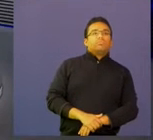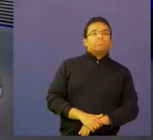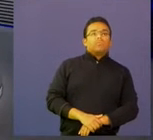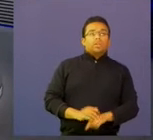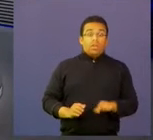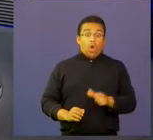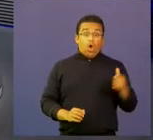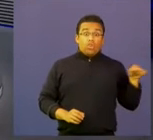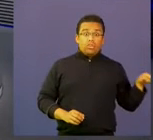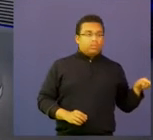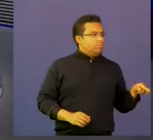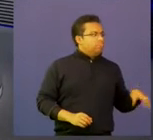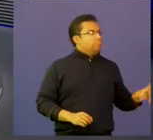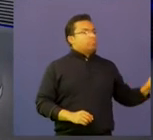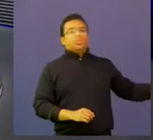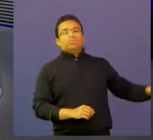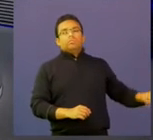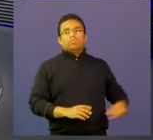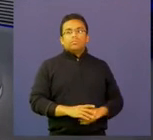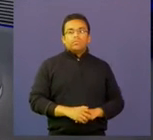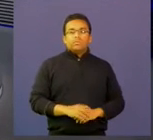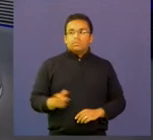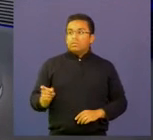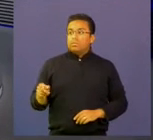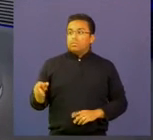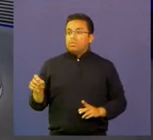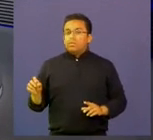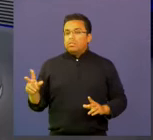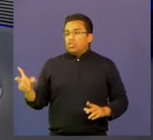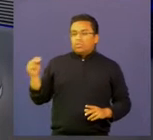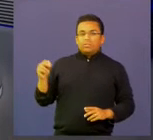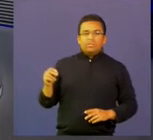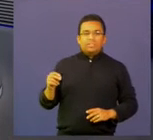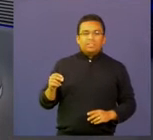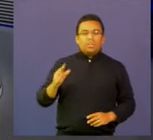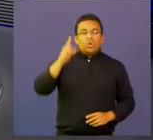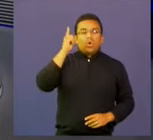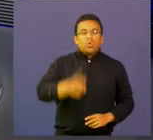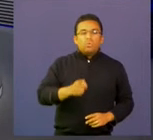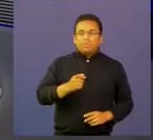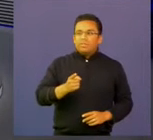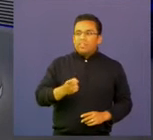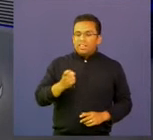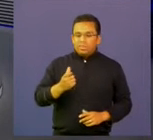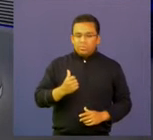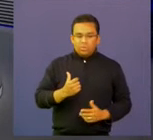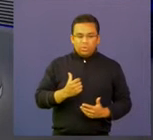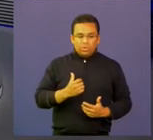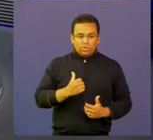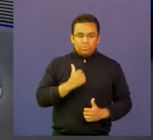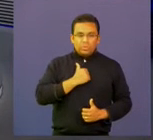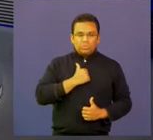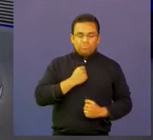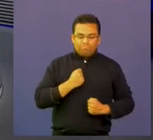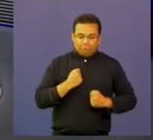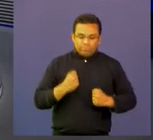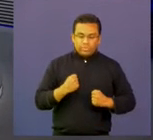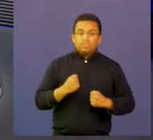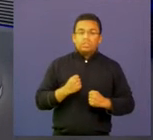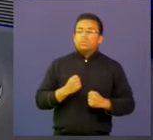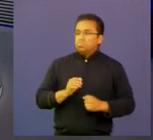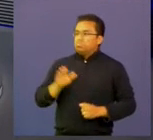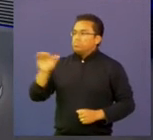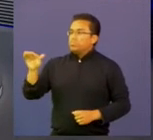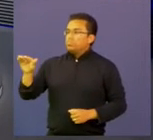cuántas veces hay barreras ahí que nadie quita porque le falta el valor para ir a hacer lo correcto,